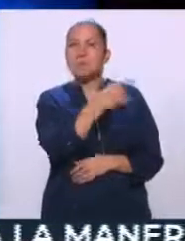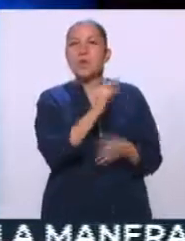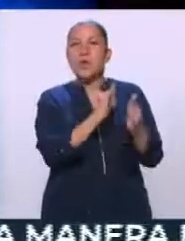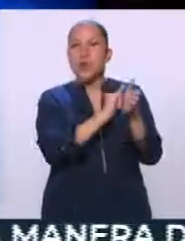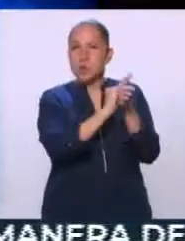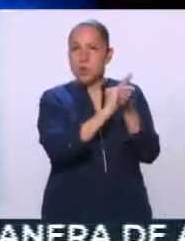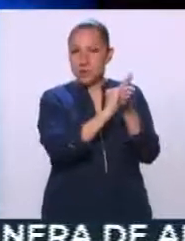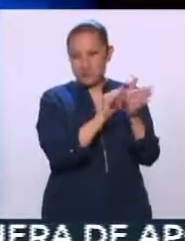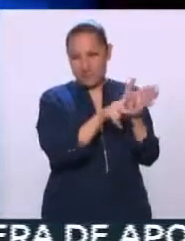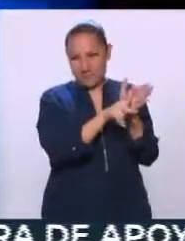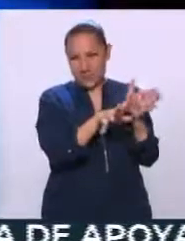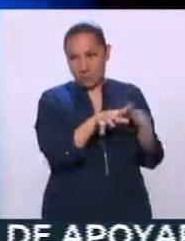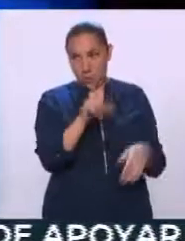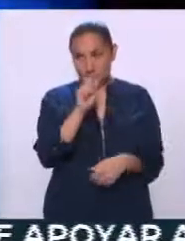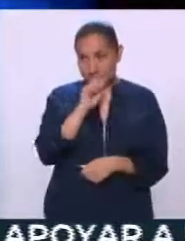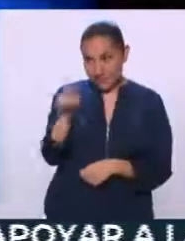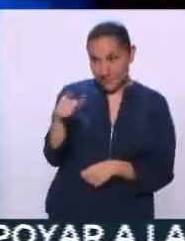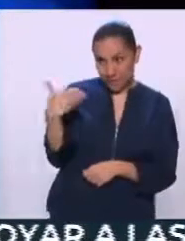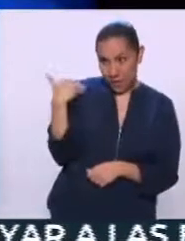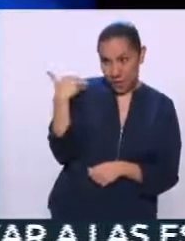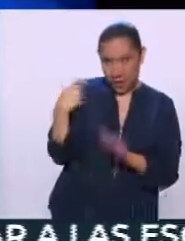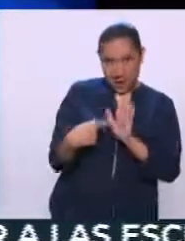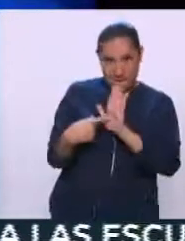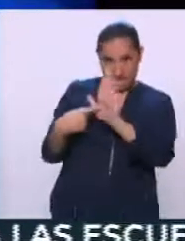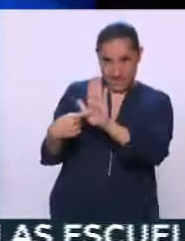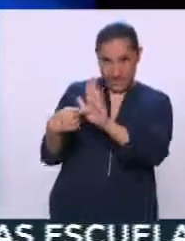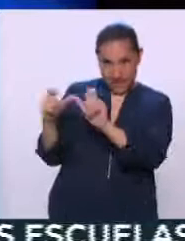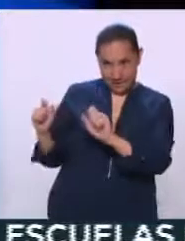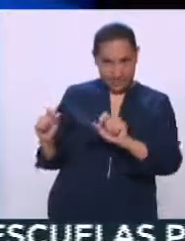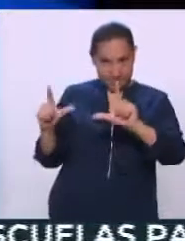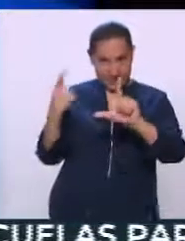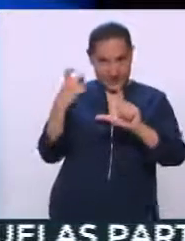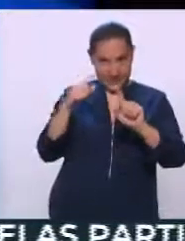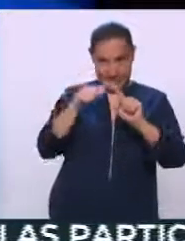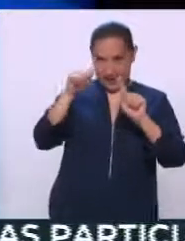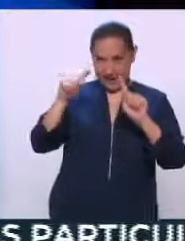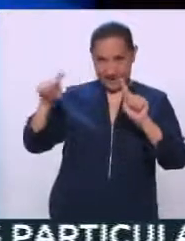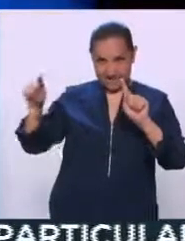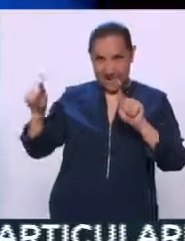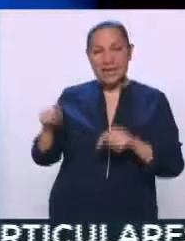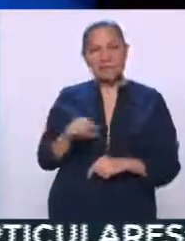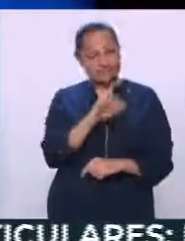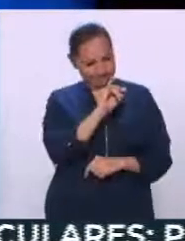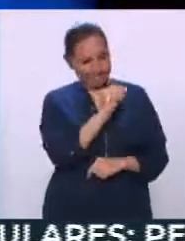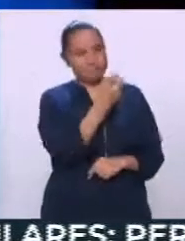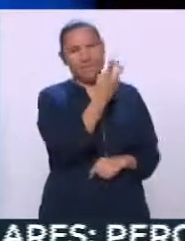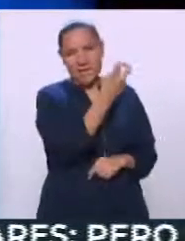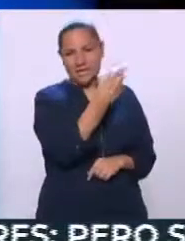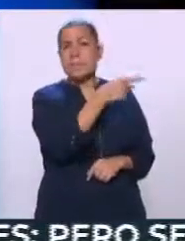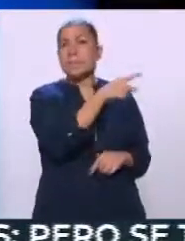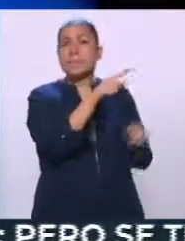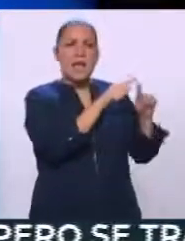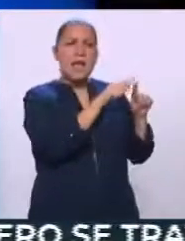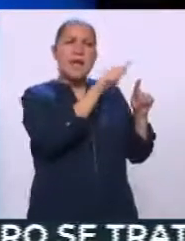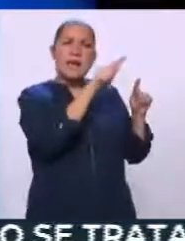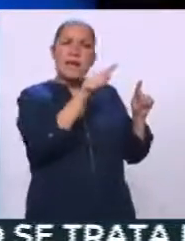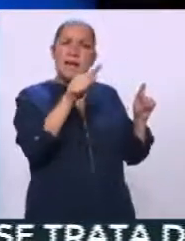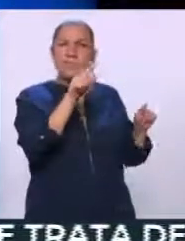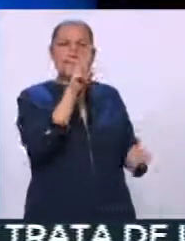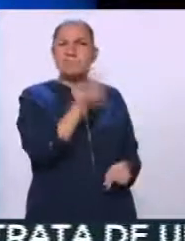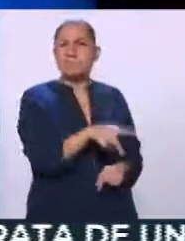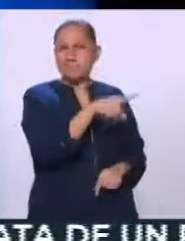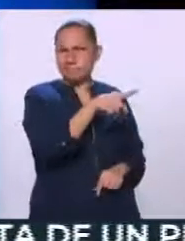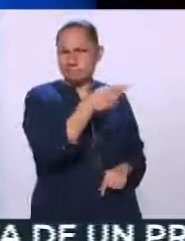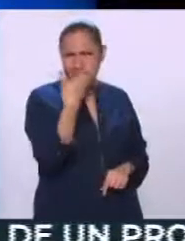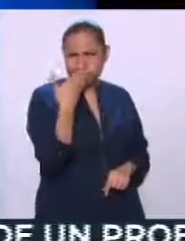que pusimos ahí en la recuperación. Esa, básicamente. Pues también es una gráfica tramposa porque, bueno, pues de